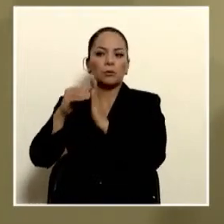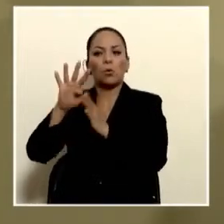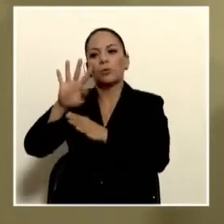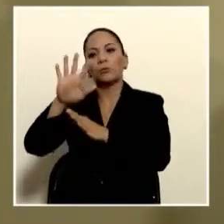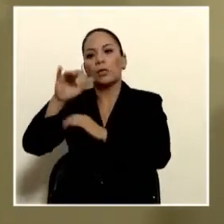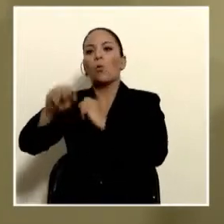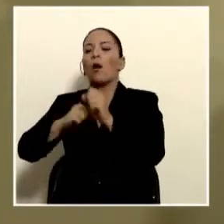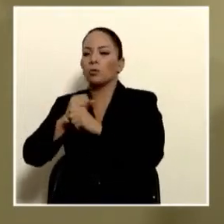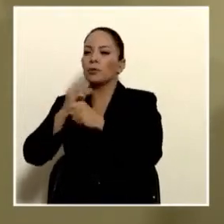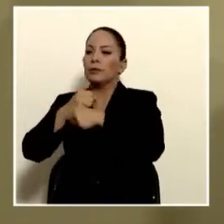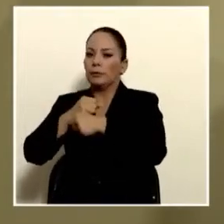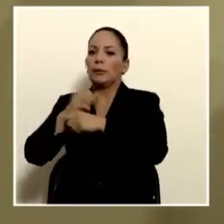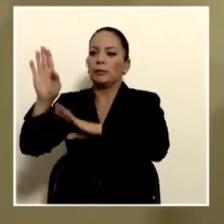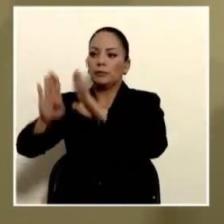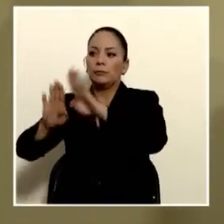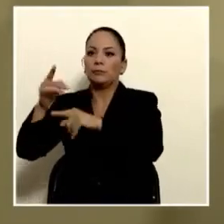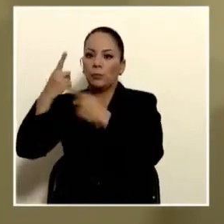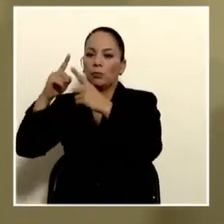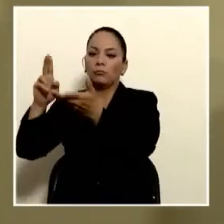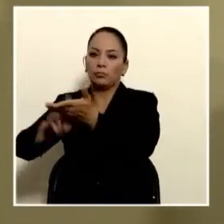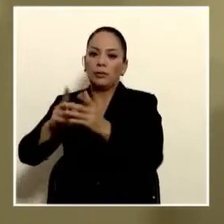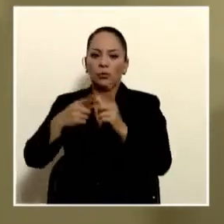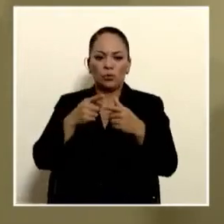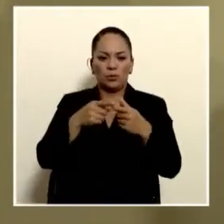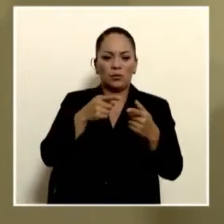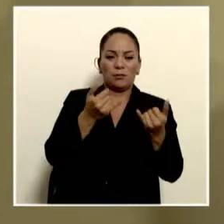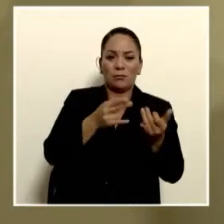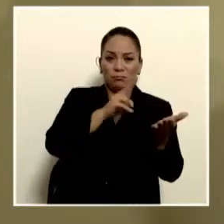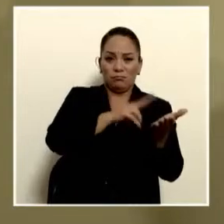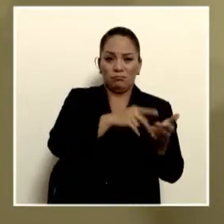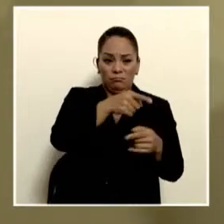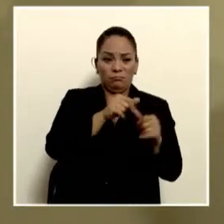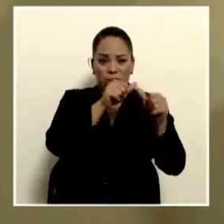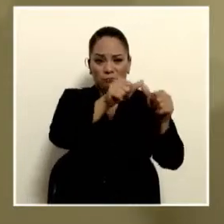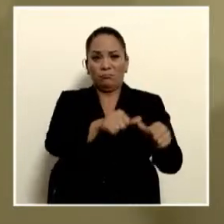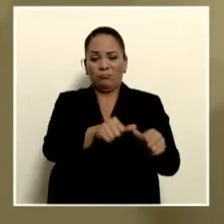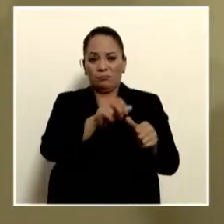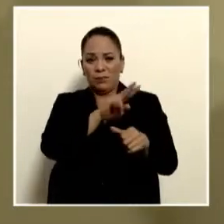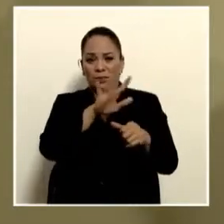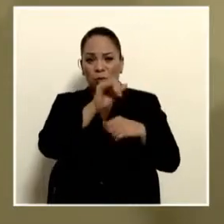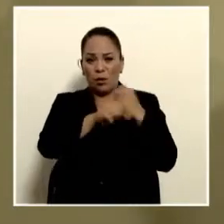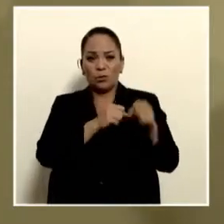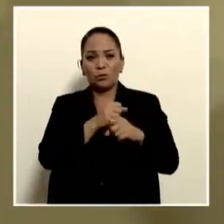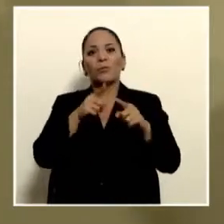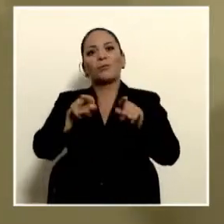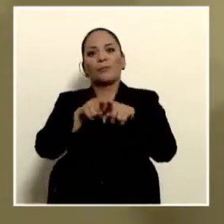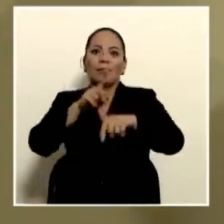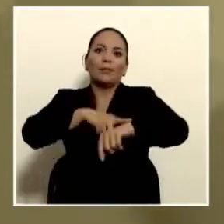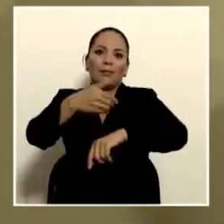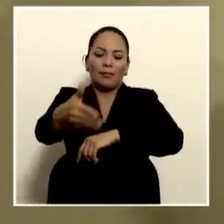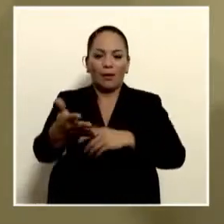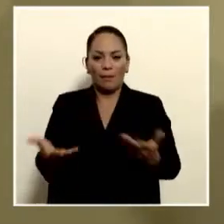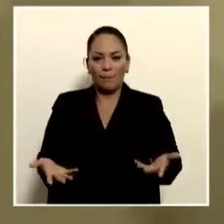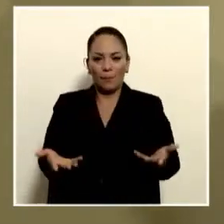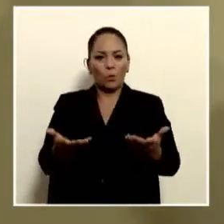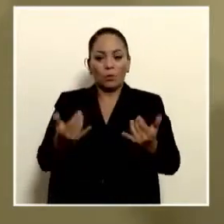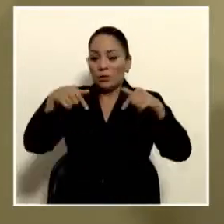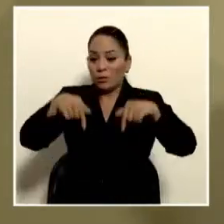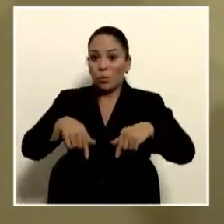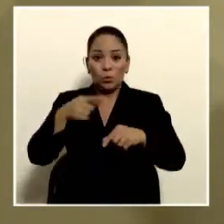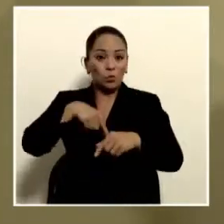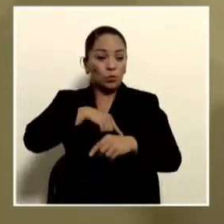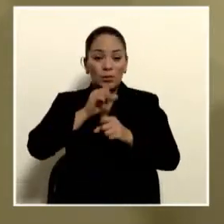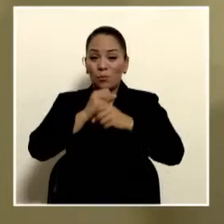años hacerlo, y dar esa concesión que habla el señor de 25 años, que esa es la manera correcta de hacerlo, pero eso toma tiempo. Y si no se hace hoy, vamos